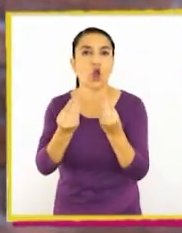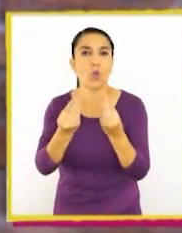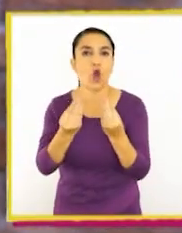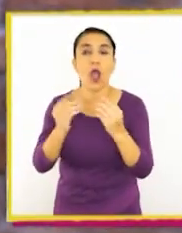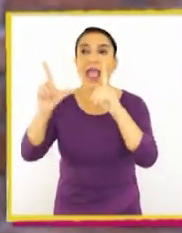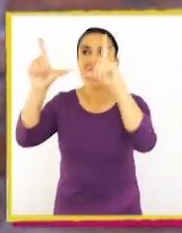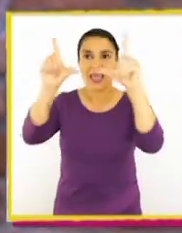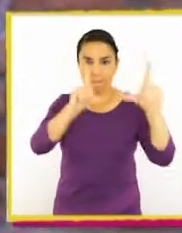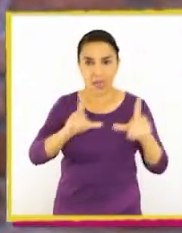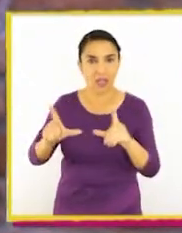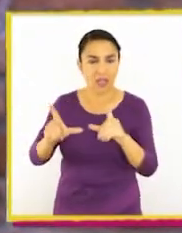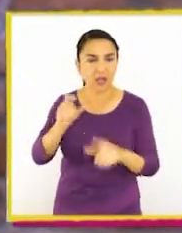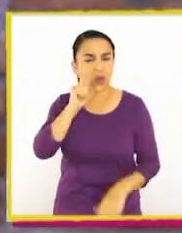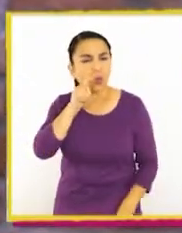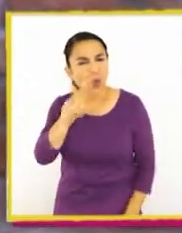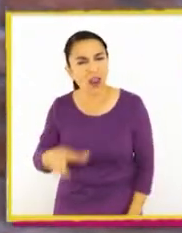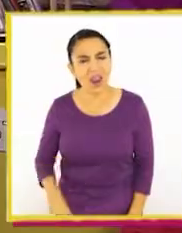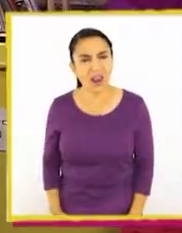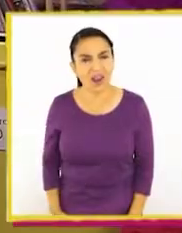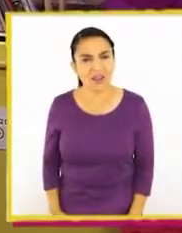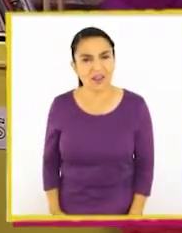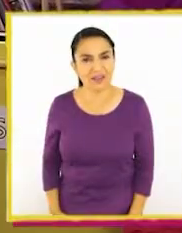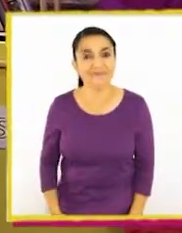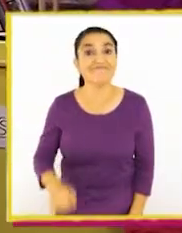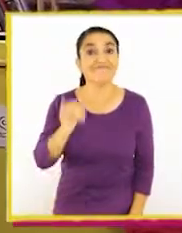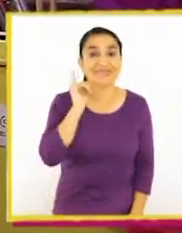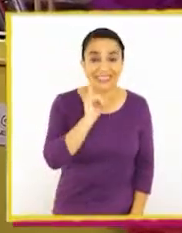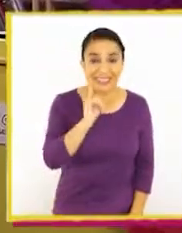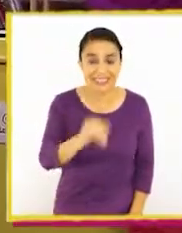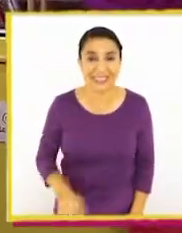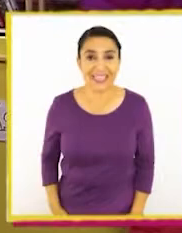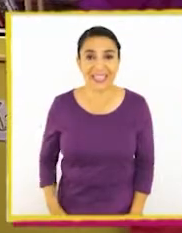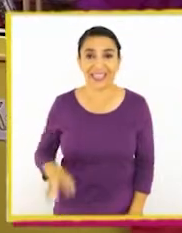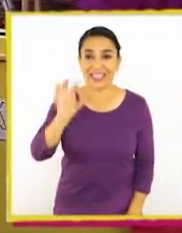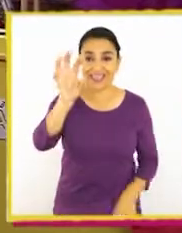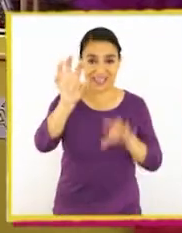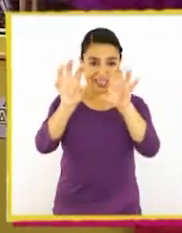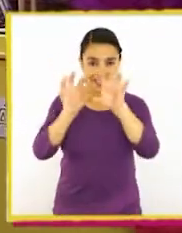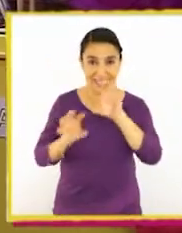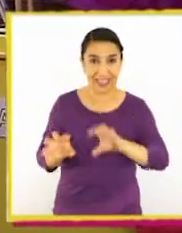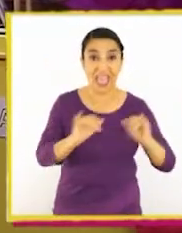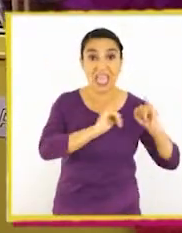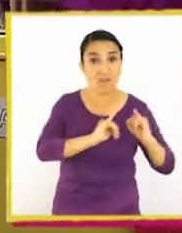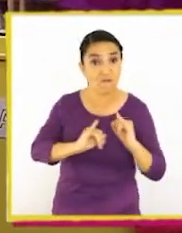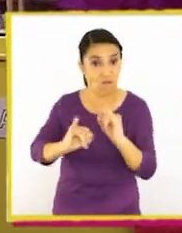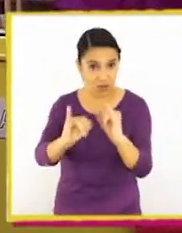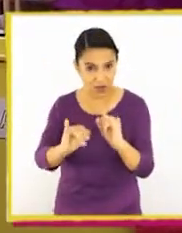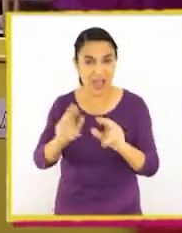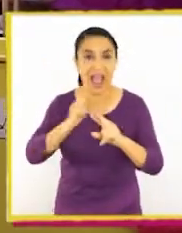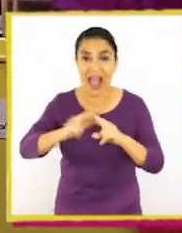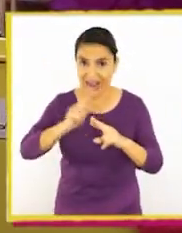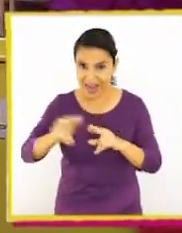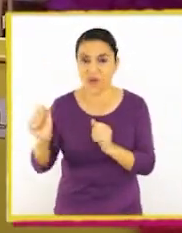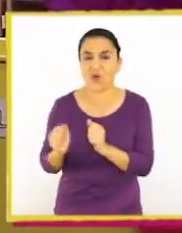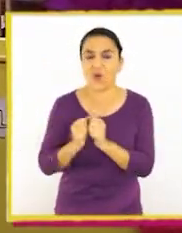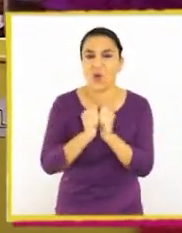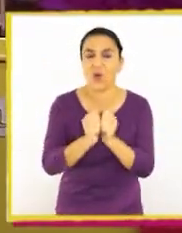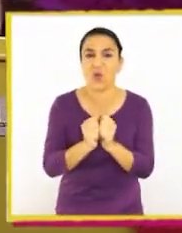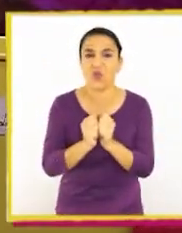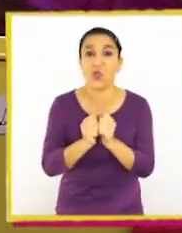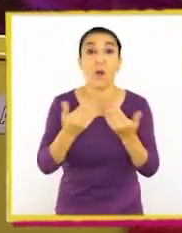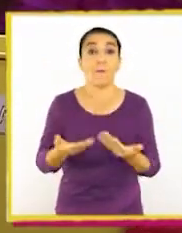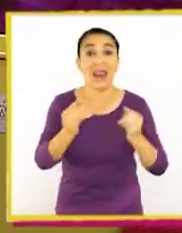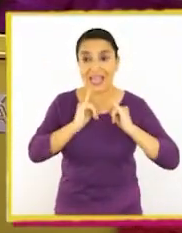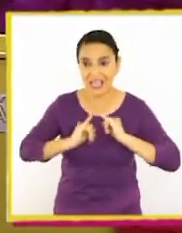imágenes? ¿Cuál es? ¡Claro que sí! ¡La infografía! Hagamos una juntos